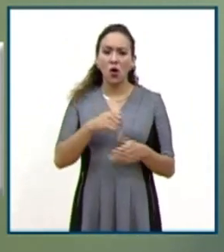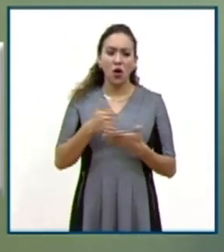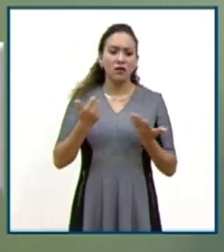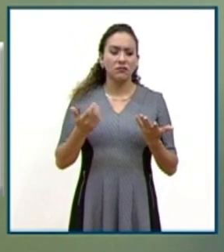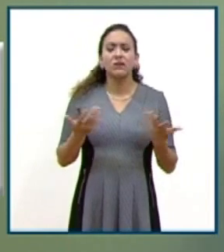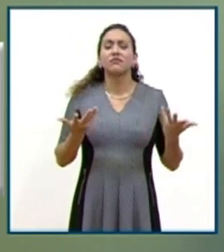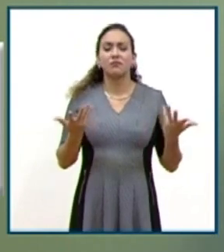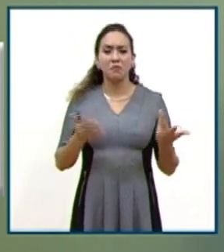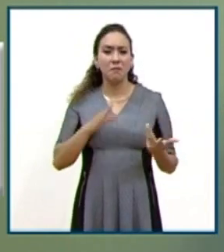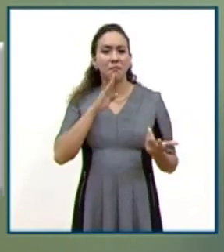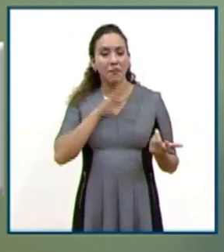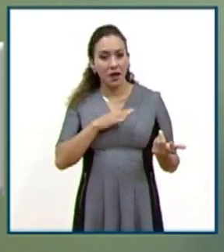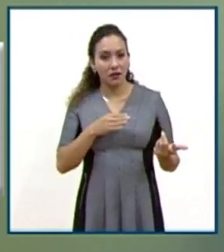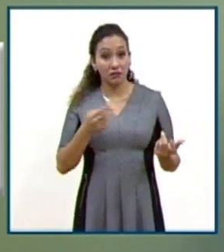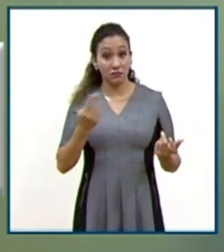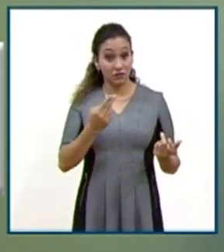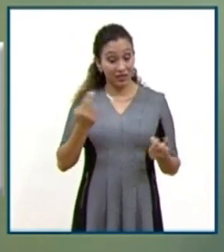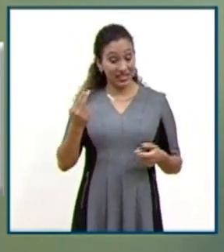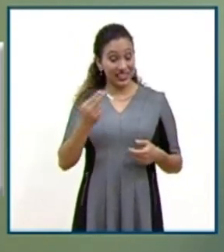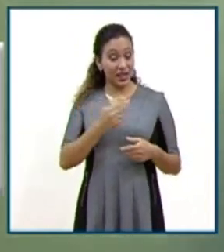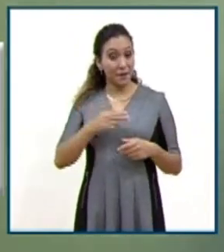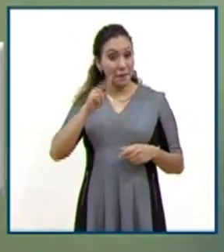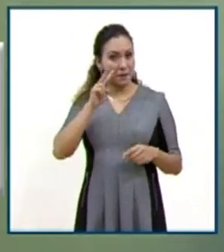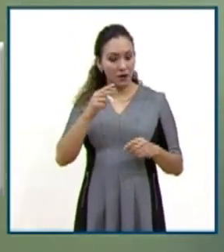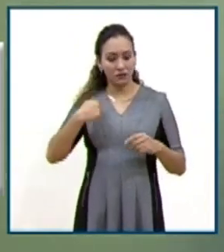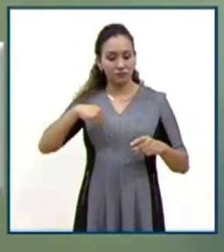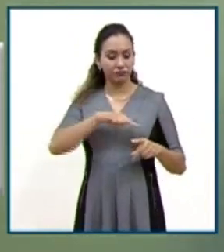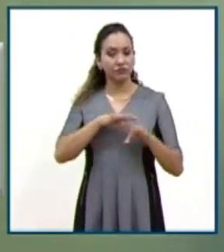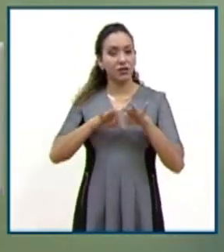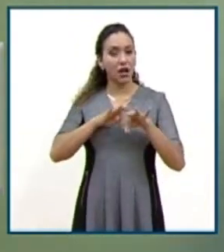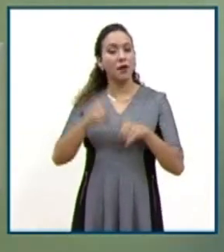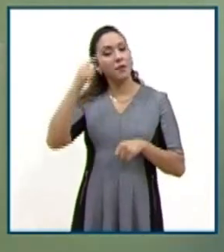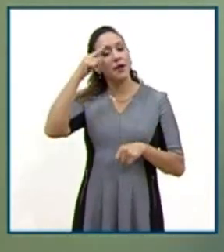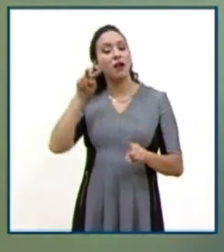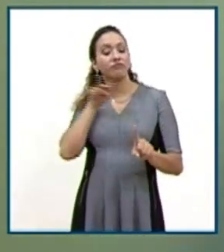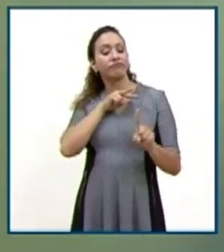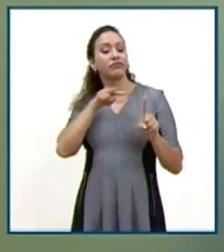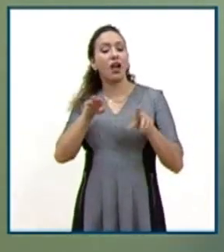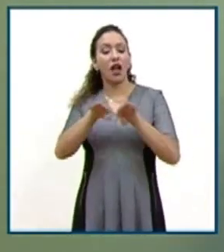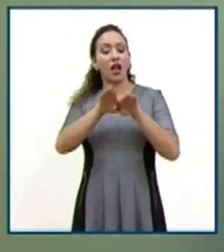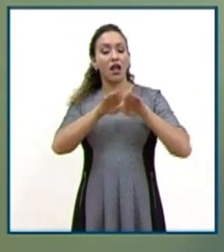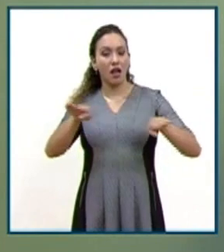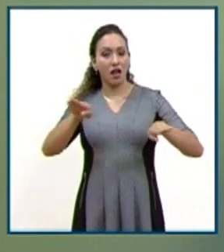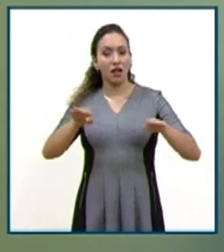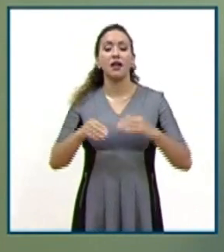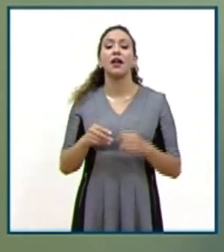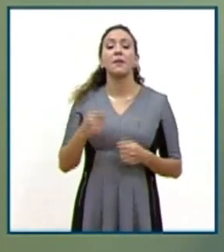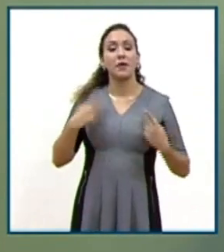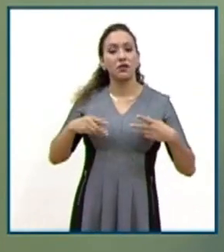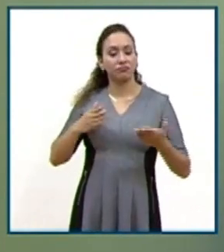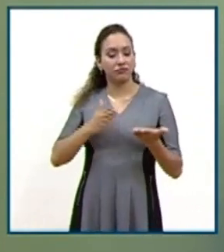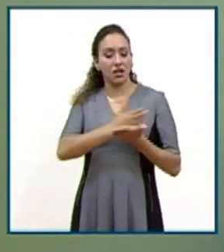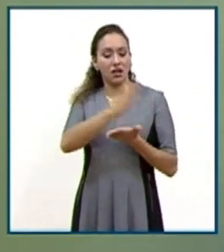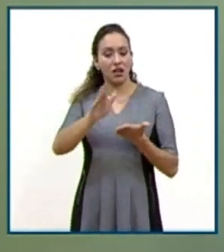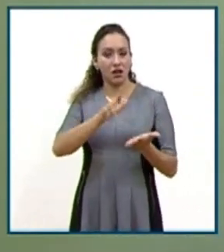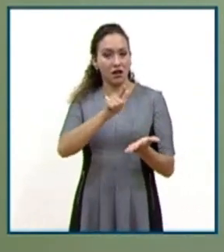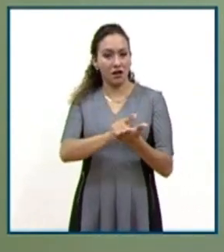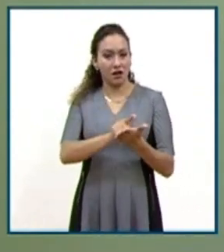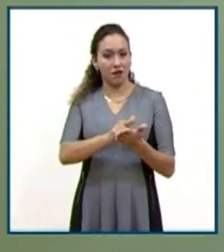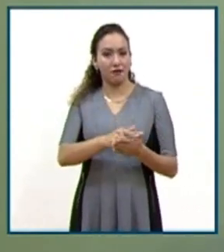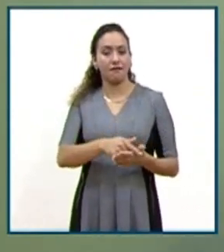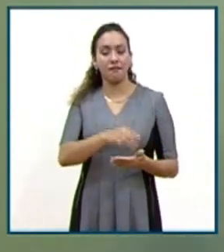fundamental, que es garantizar en condiciones de igualdad un acceso a la justicia para todas las personas